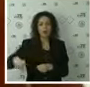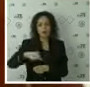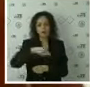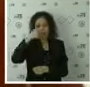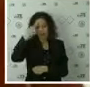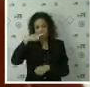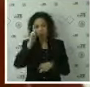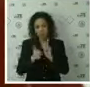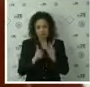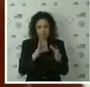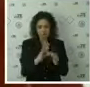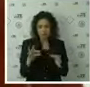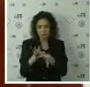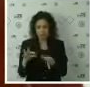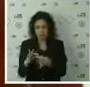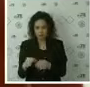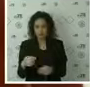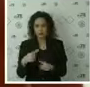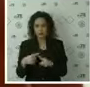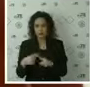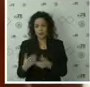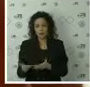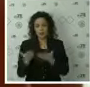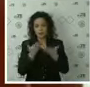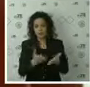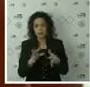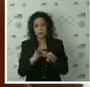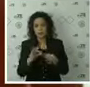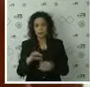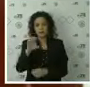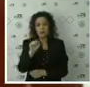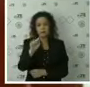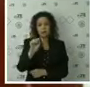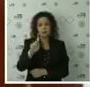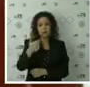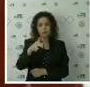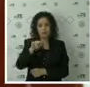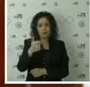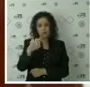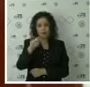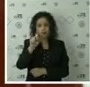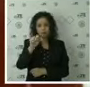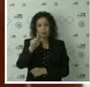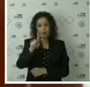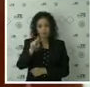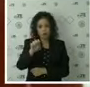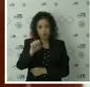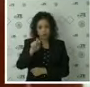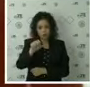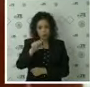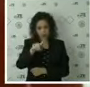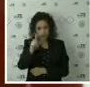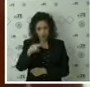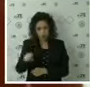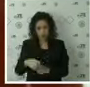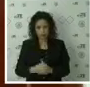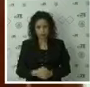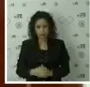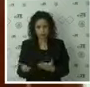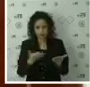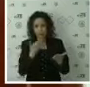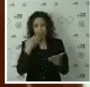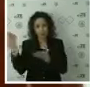intervenciones y le daría el uso de la voz a Stephanie Guadalupe Suárez Vázquez, que desde luego le doy una